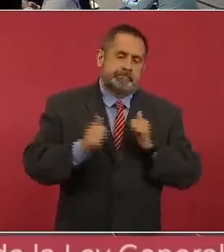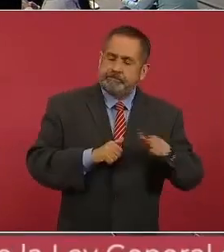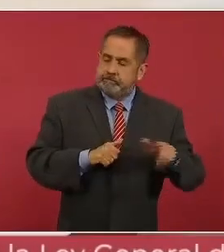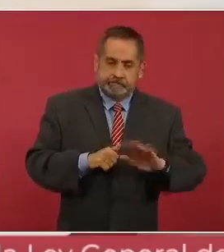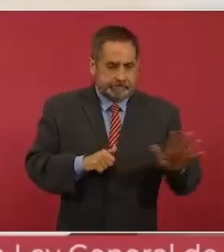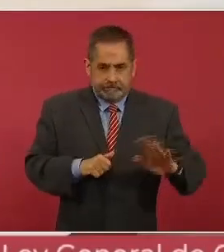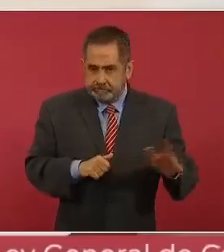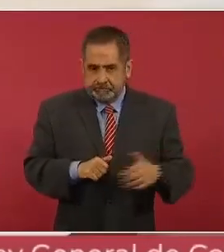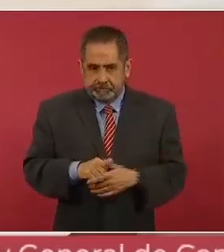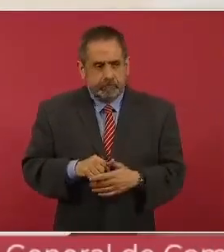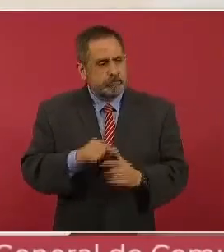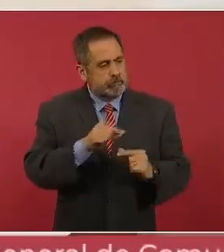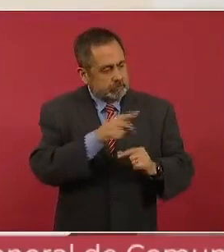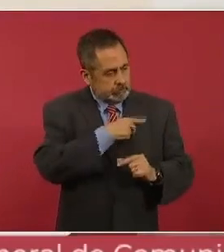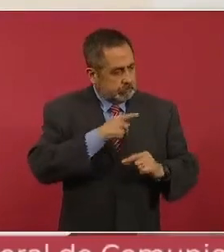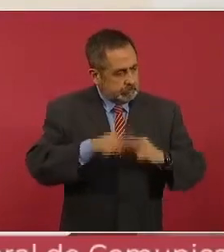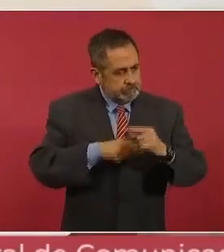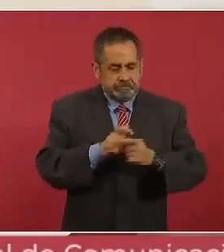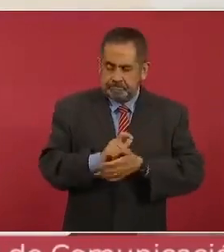Ahí tienen que ir poco a poco,